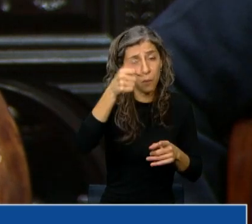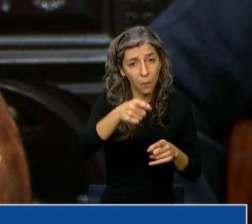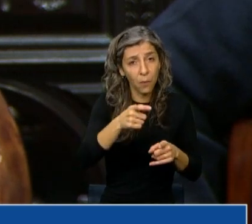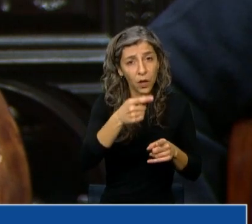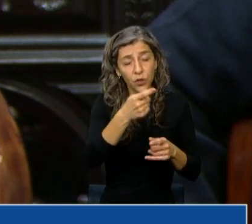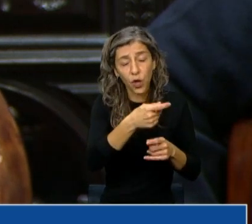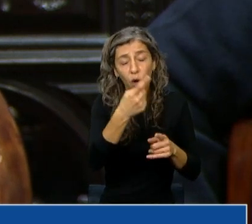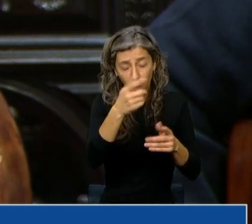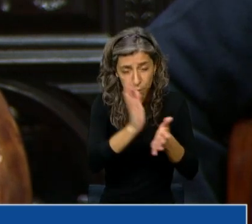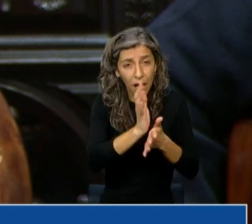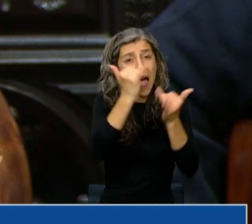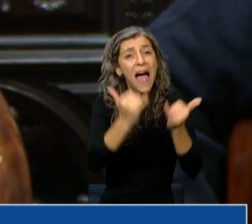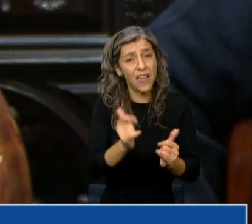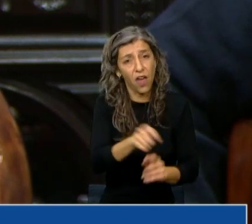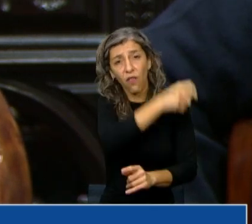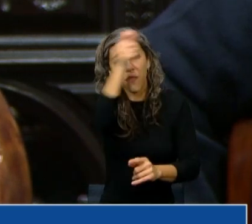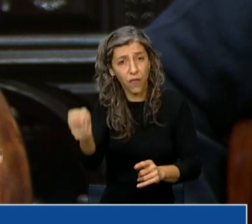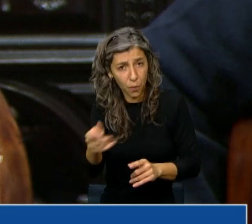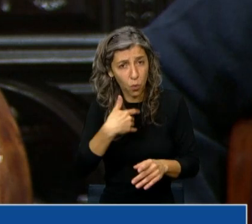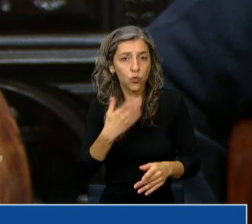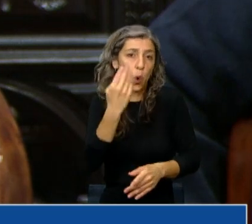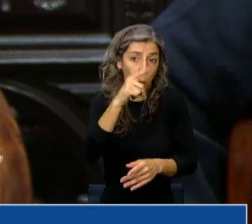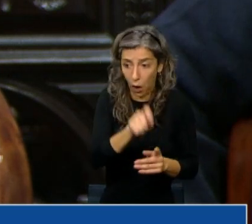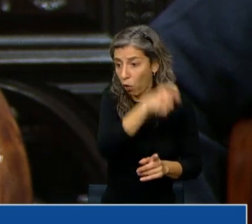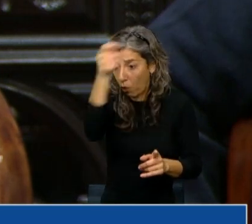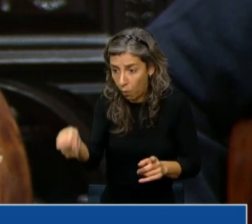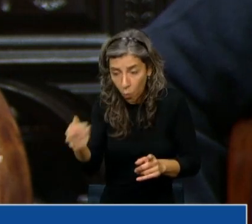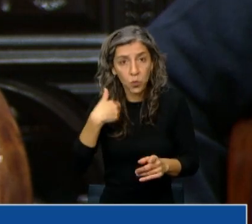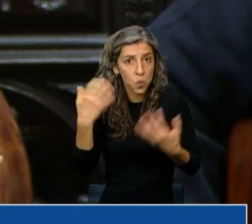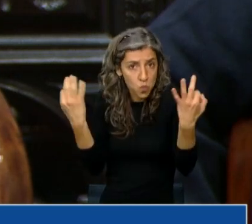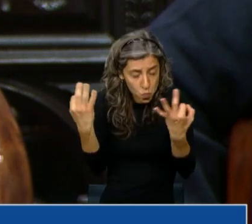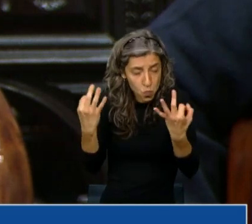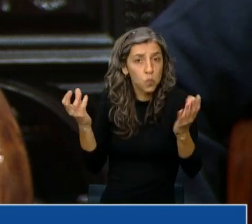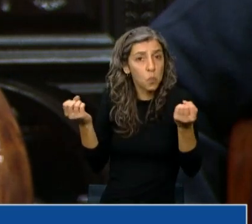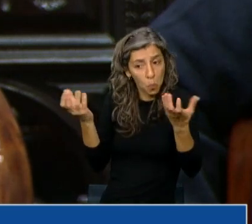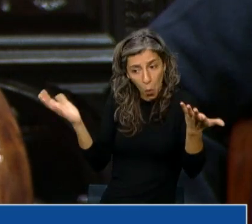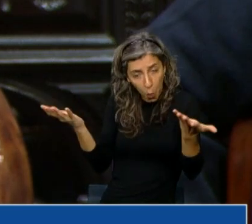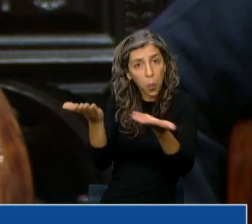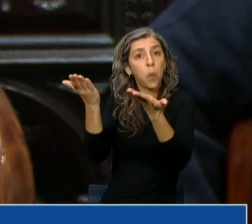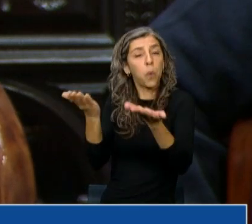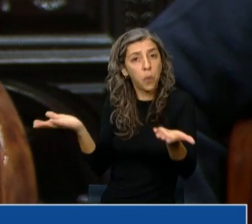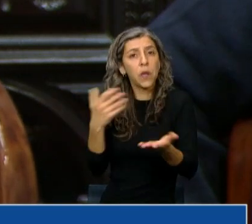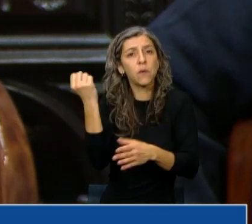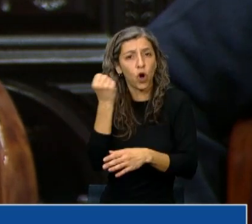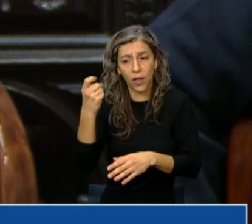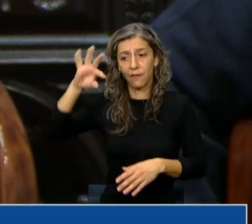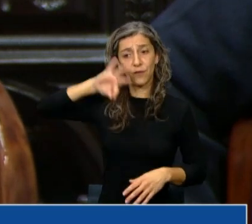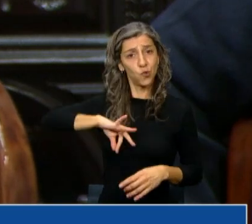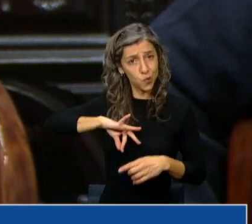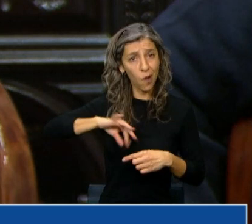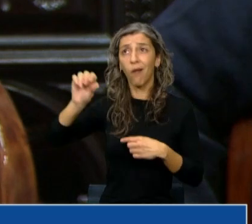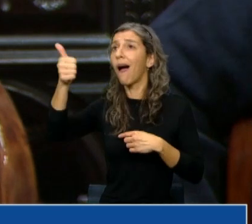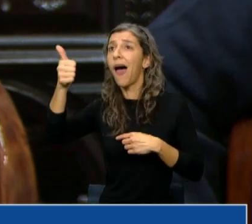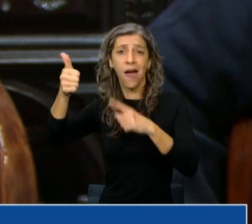Patria. Supongo, y está bien que lo devuelva el banco, suscribo, y siempre hemos sostenido que el salario no es ganancia.